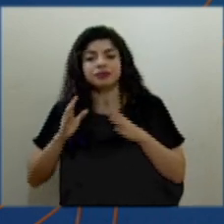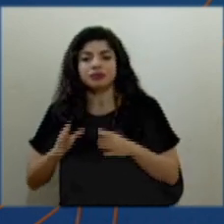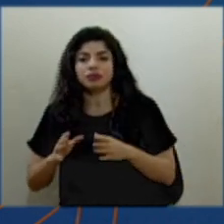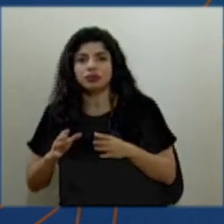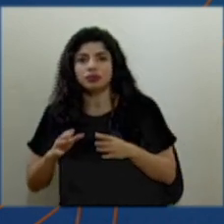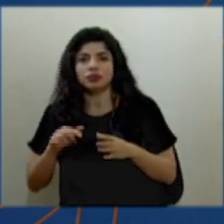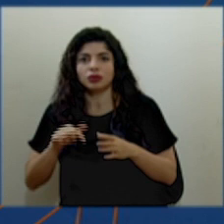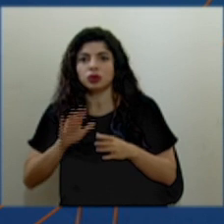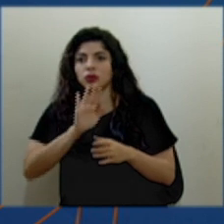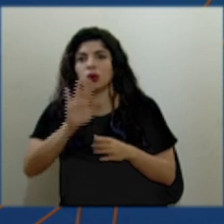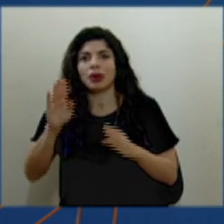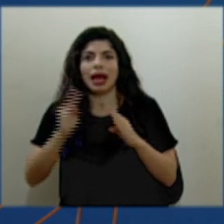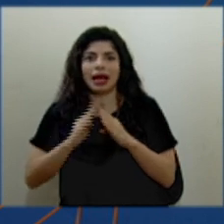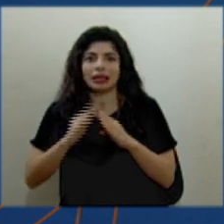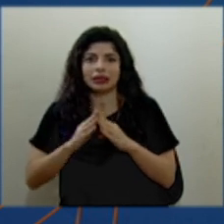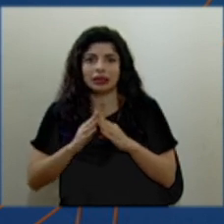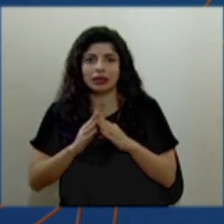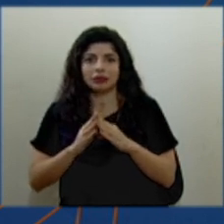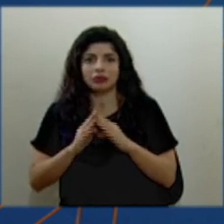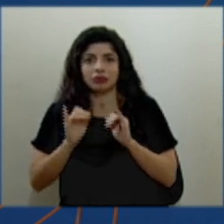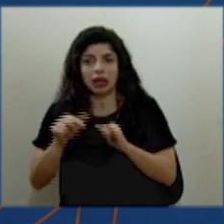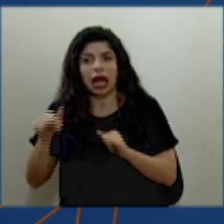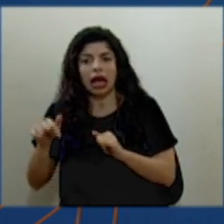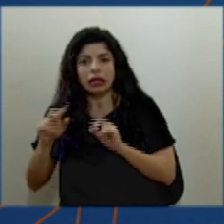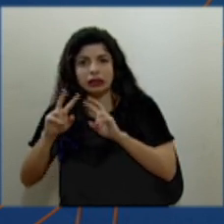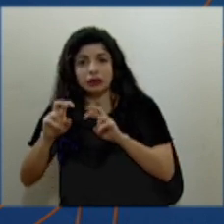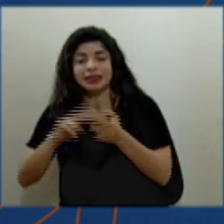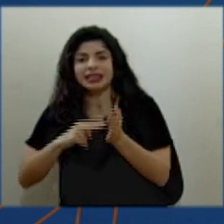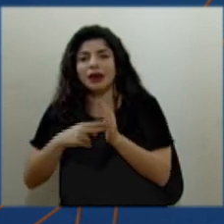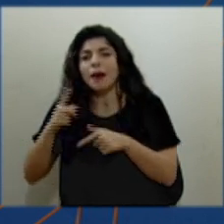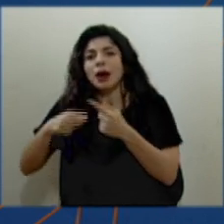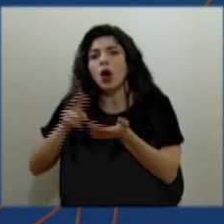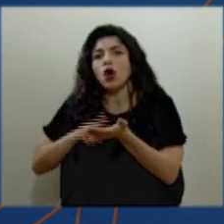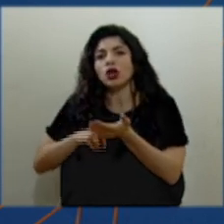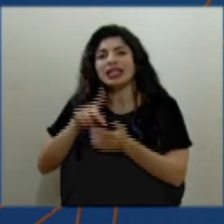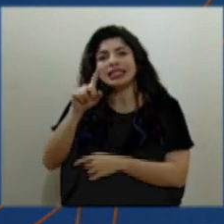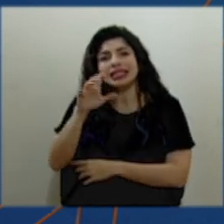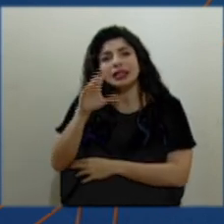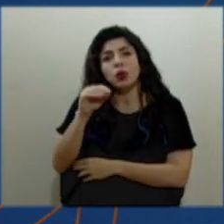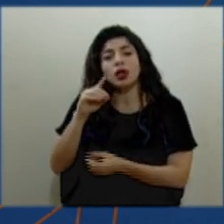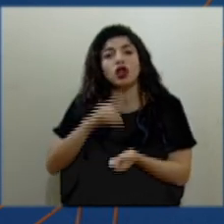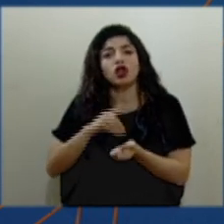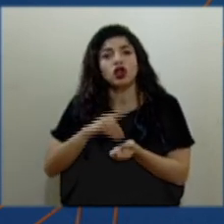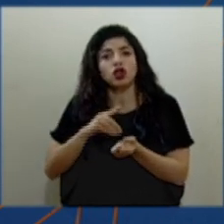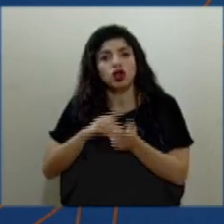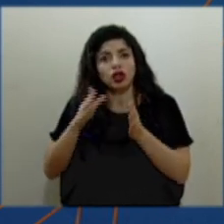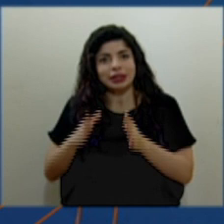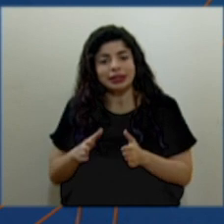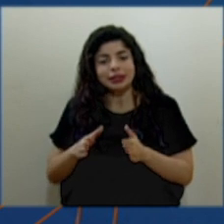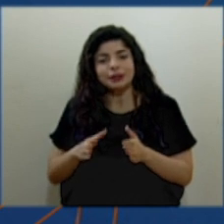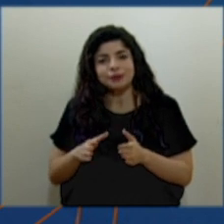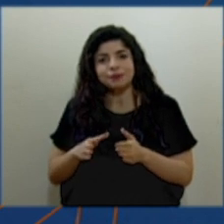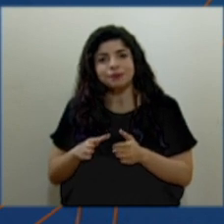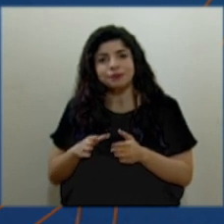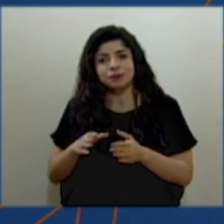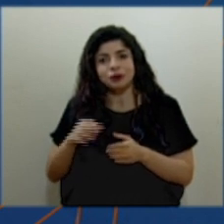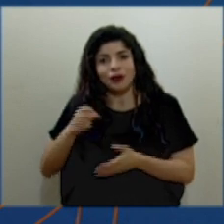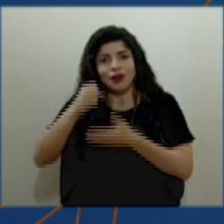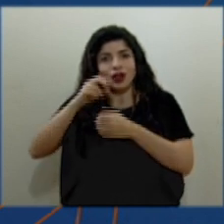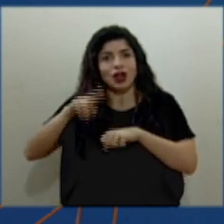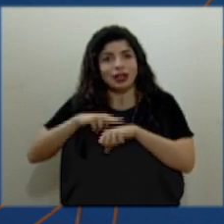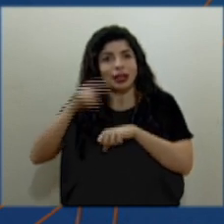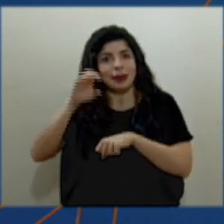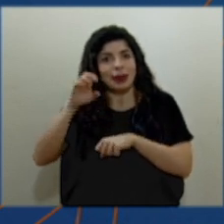sus casas. Esto nos permitirá contratar aproximadamente 150 médicos desde el Fondo